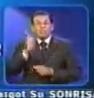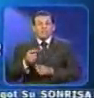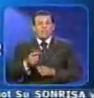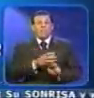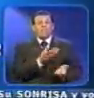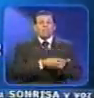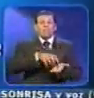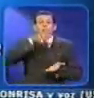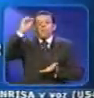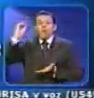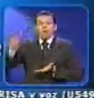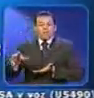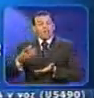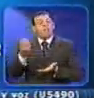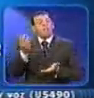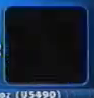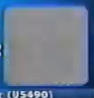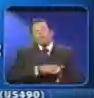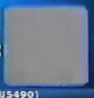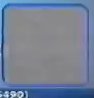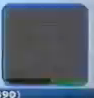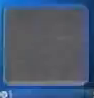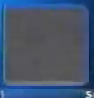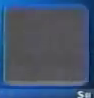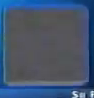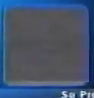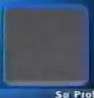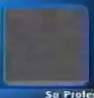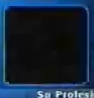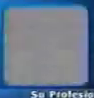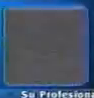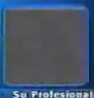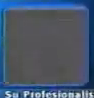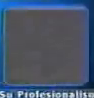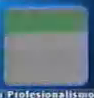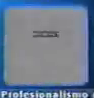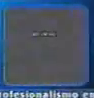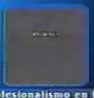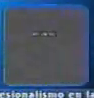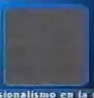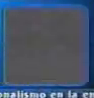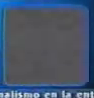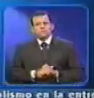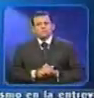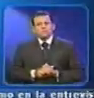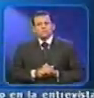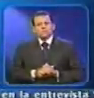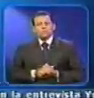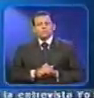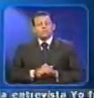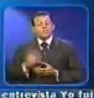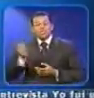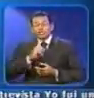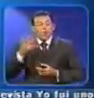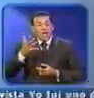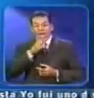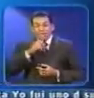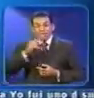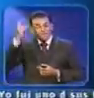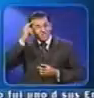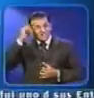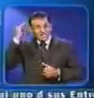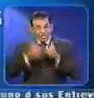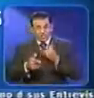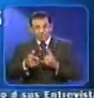ser restituido íntegro e inmediatamente. El plazo fijado es 10 días continuos. Si no existe fecha de culminación